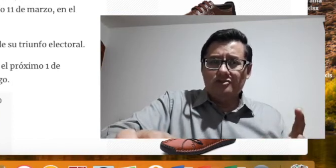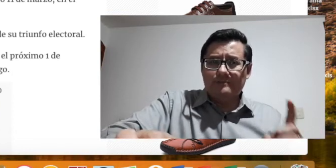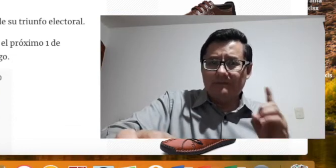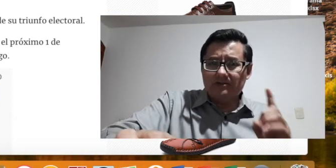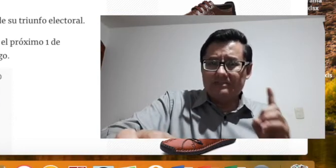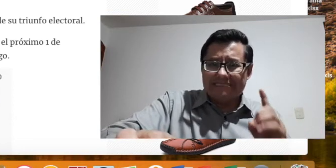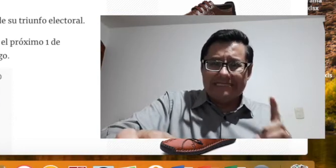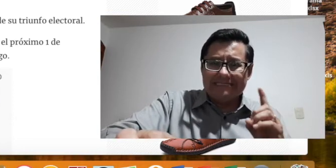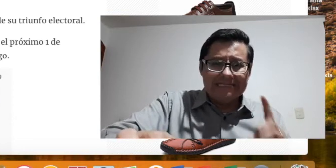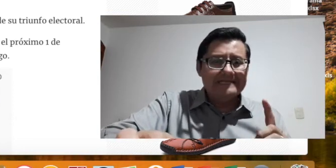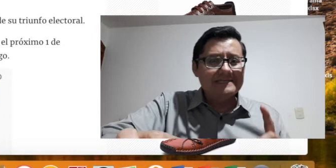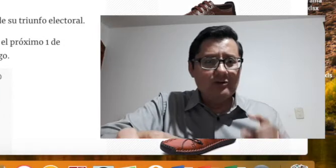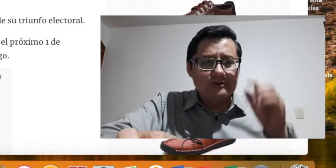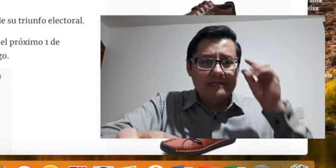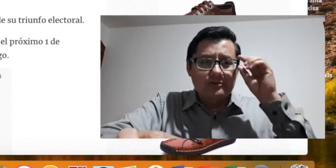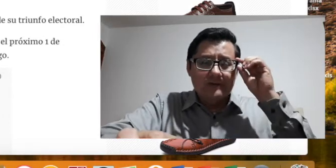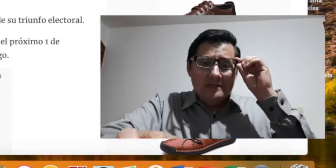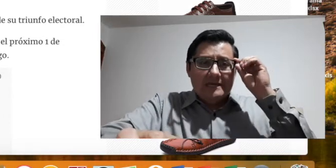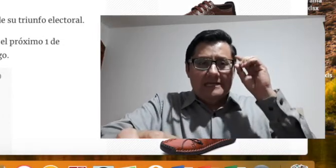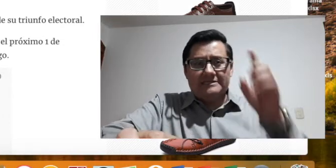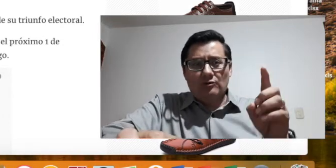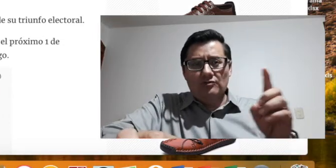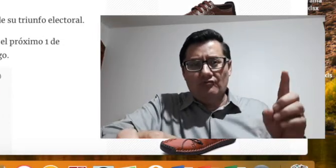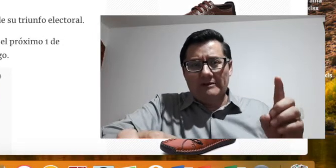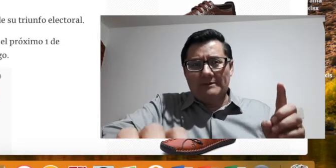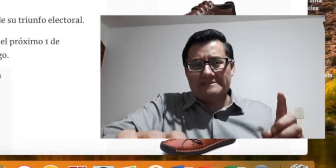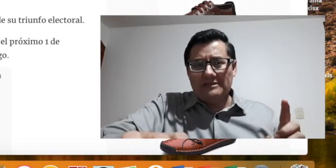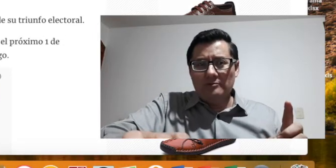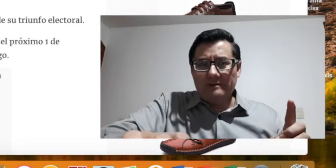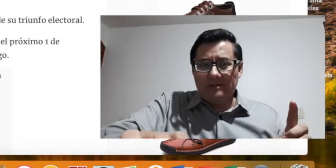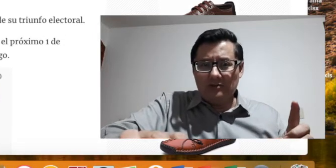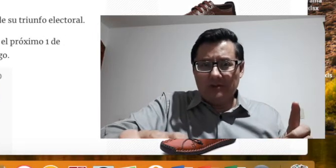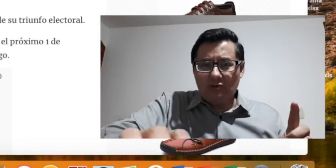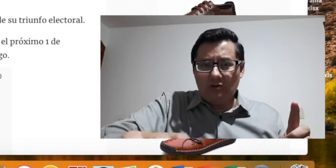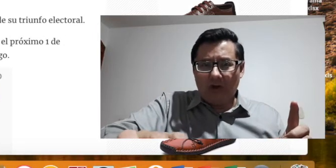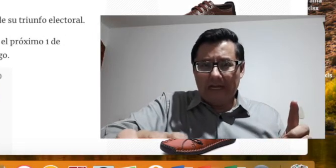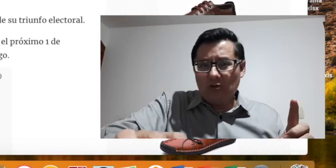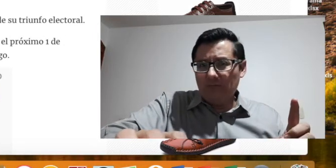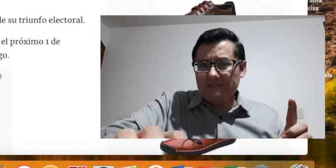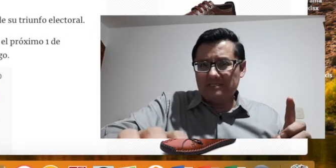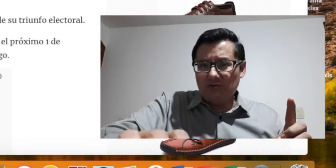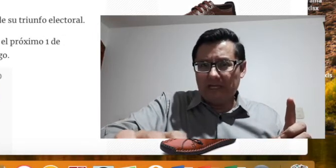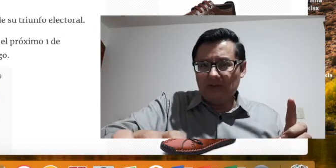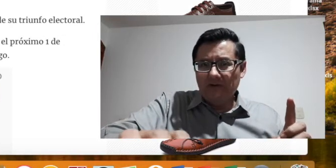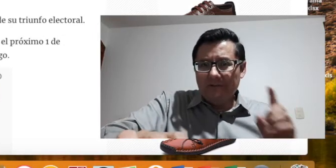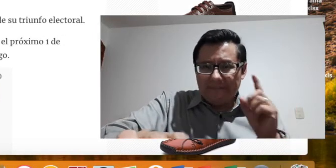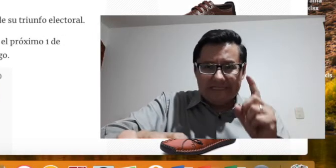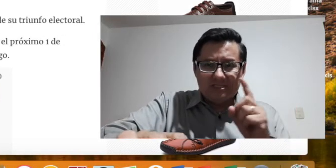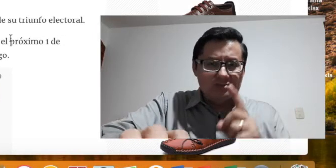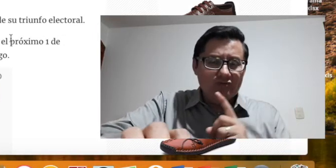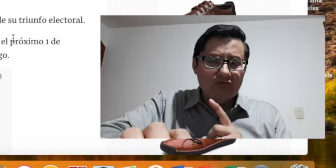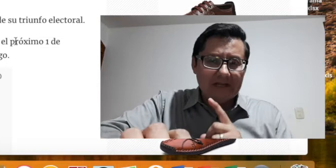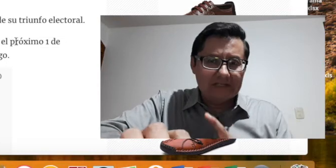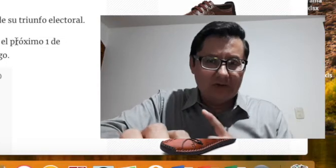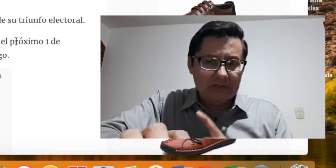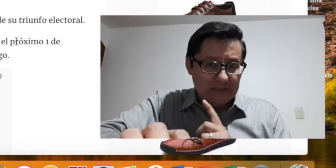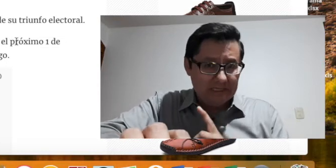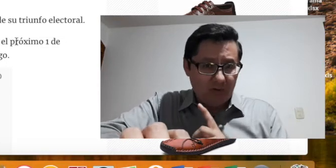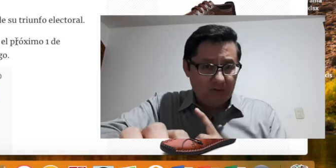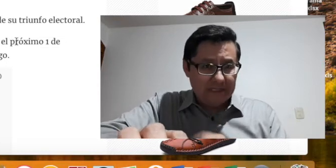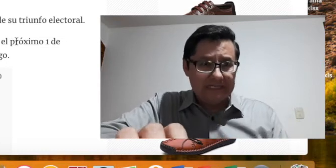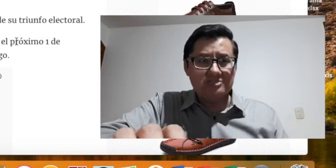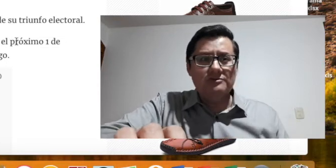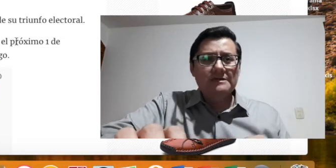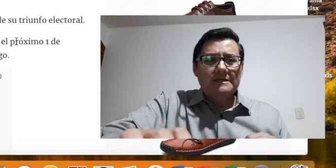de los primeros 100 días de gobierno. El segundo fue el pasado 1 de julio al cumplirse un año de ese triunfo electoral, no hay